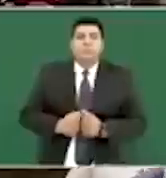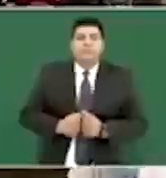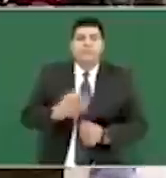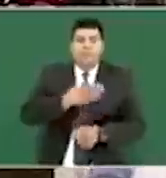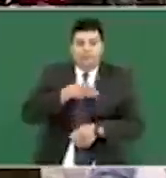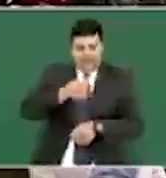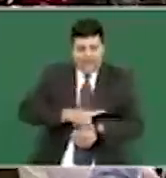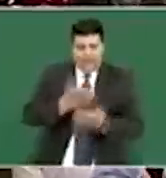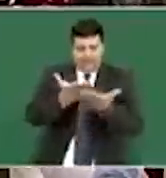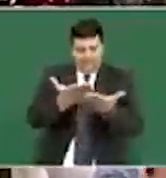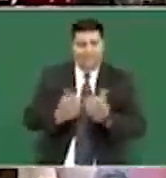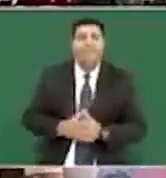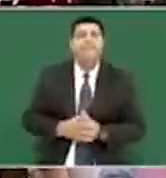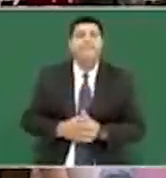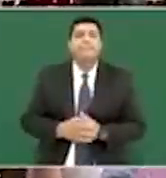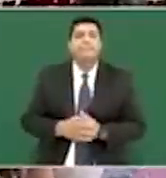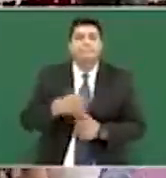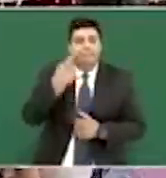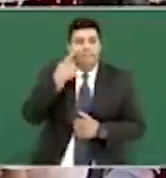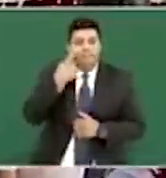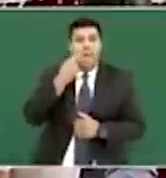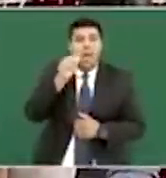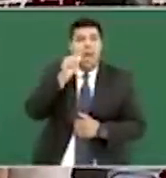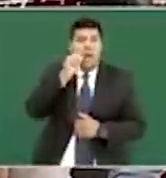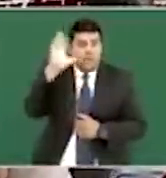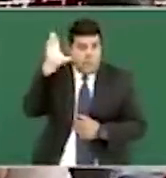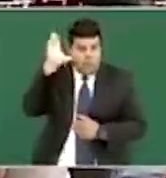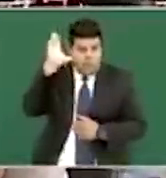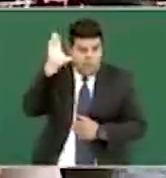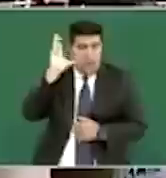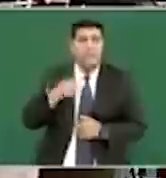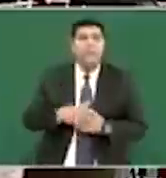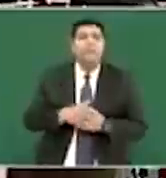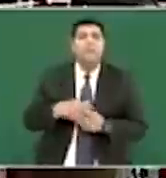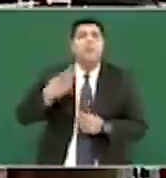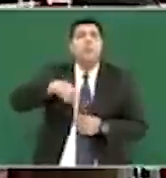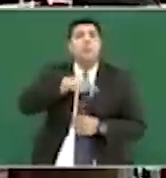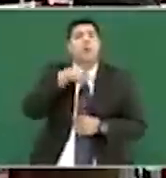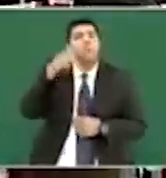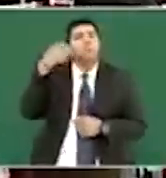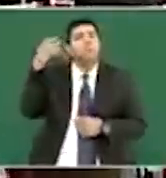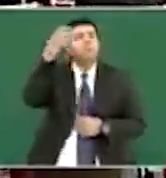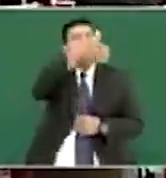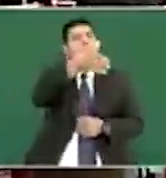Buenos días. El día de antier hicimos una visita